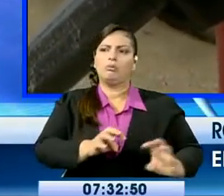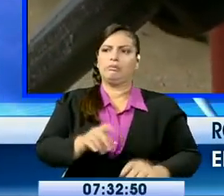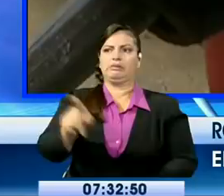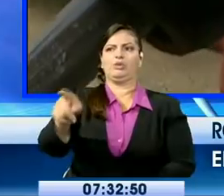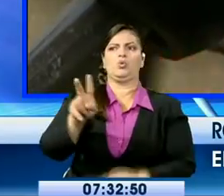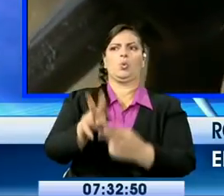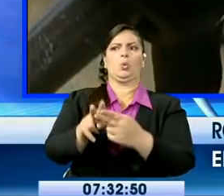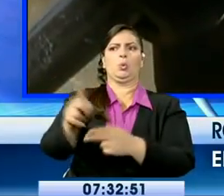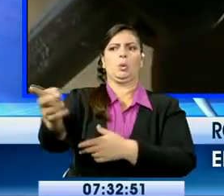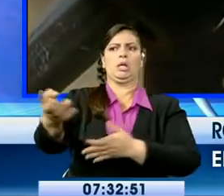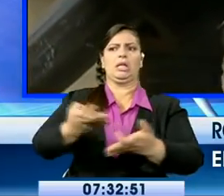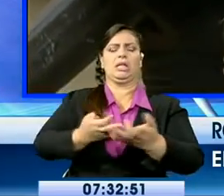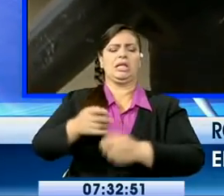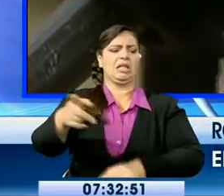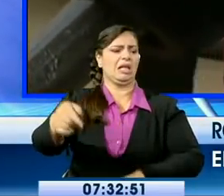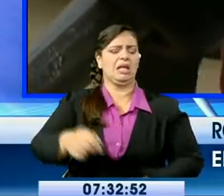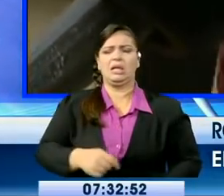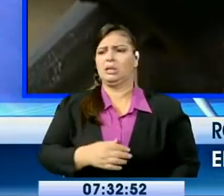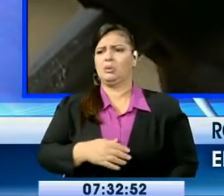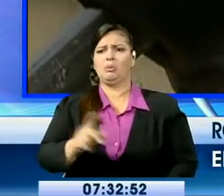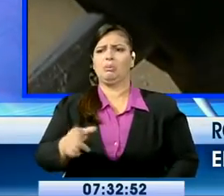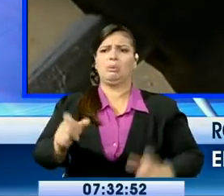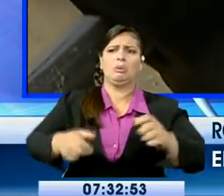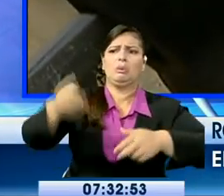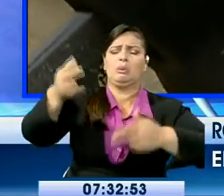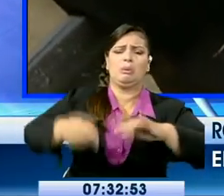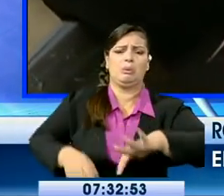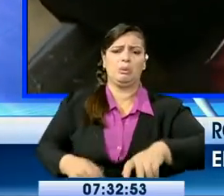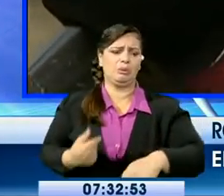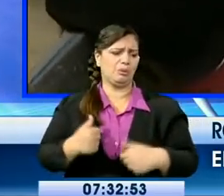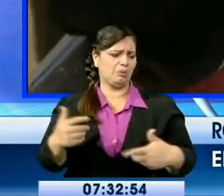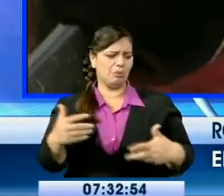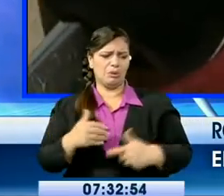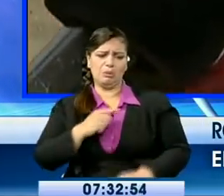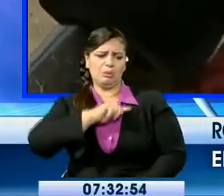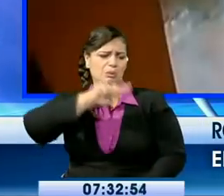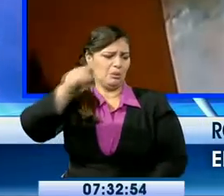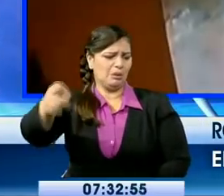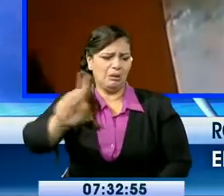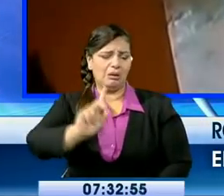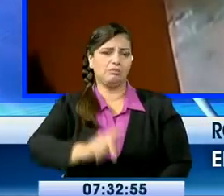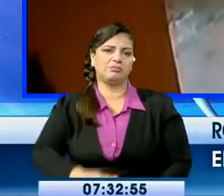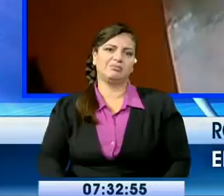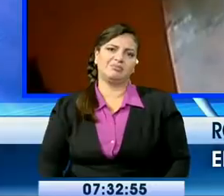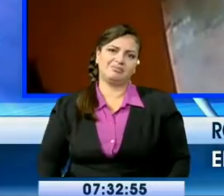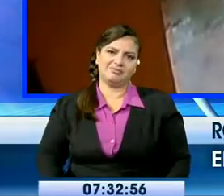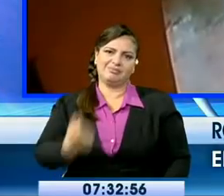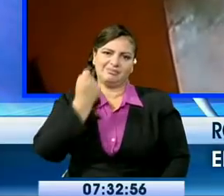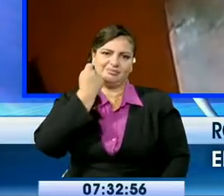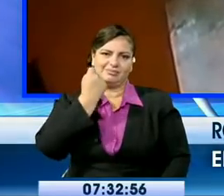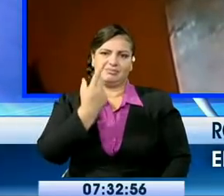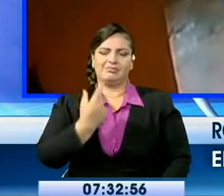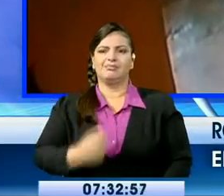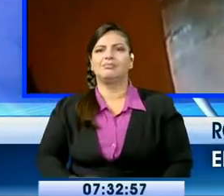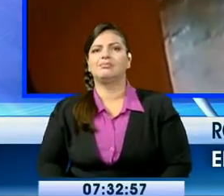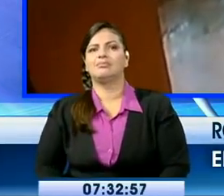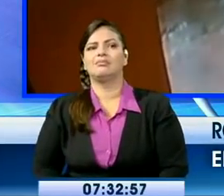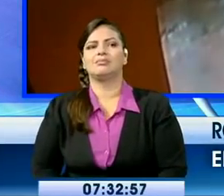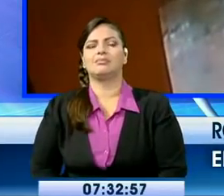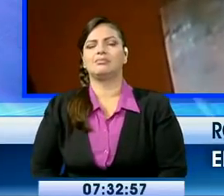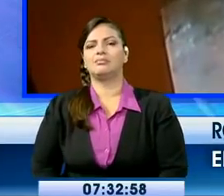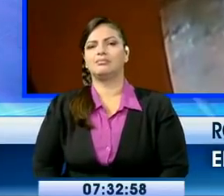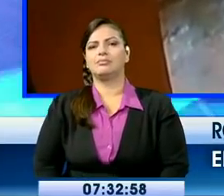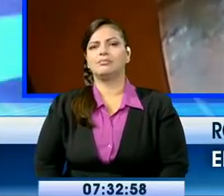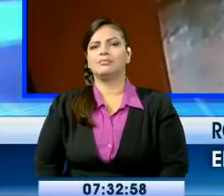van seguramente a reforzar su presencia. Sabemos que están en todos lados. Tenemos otro